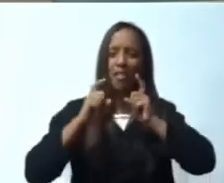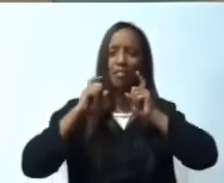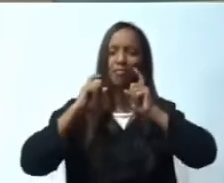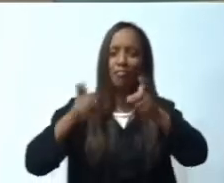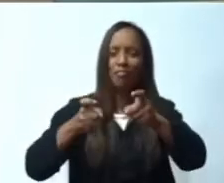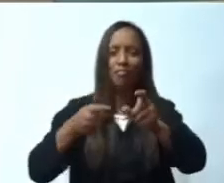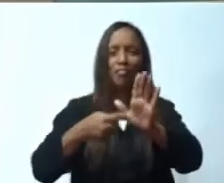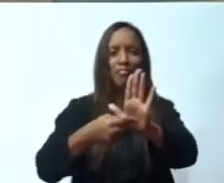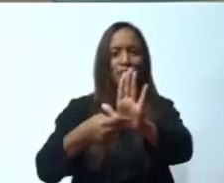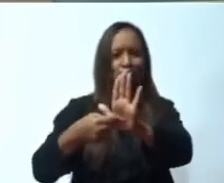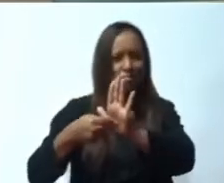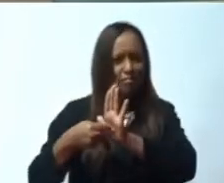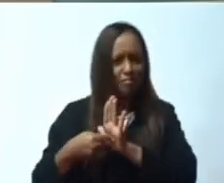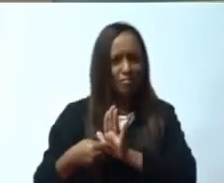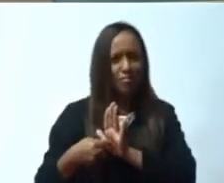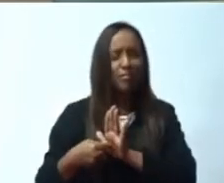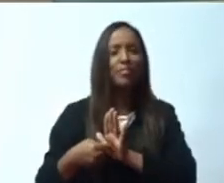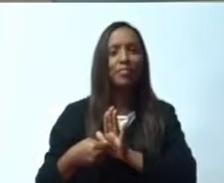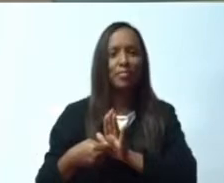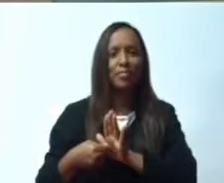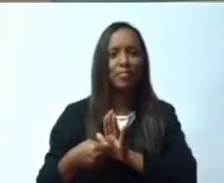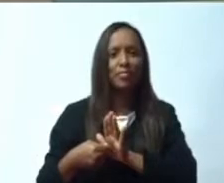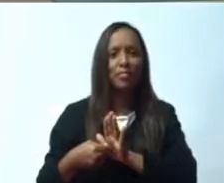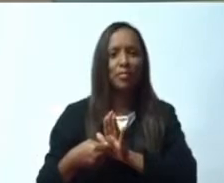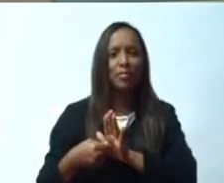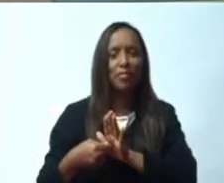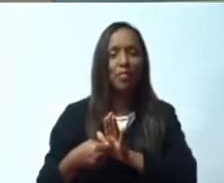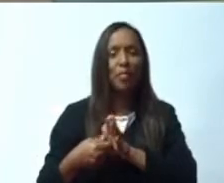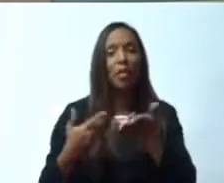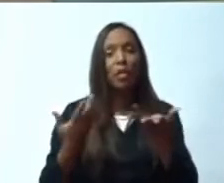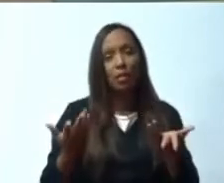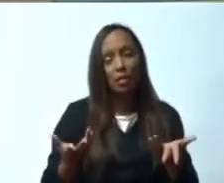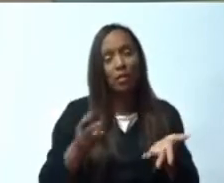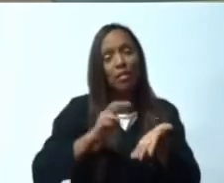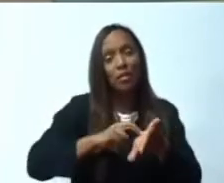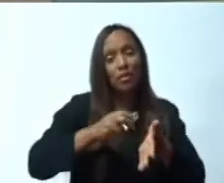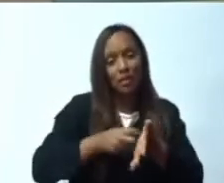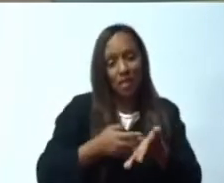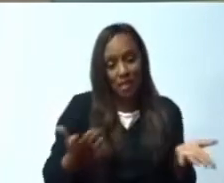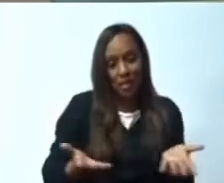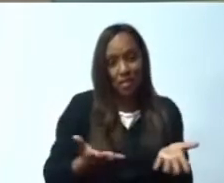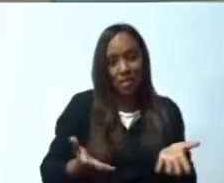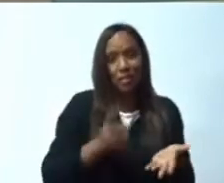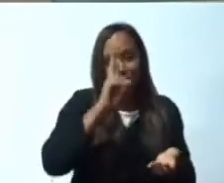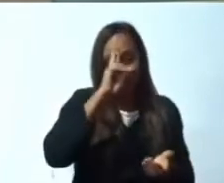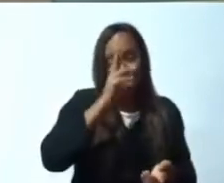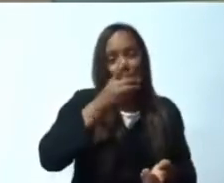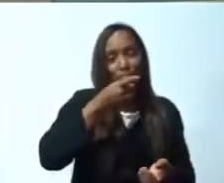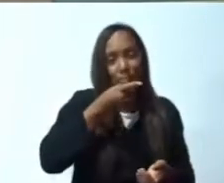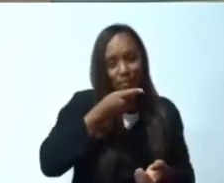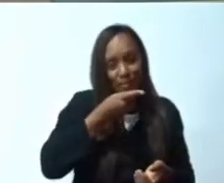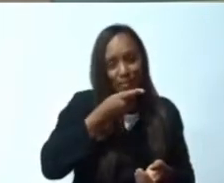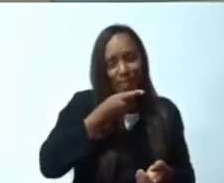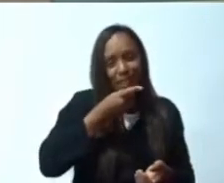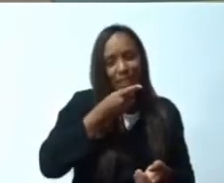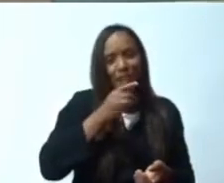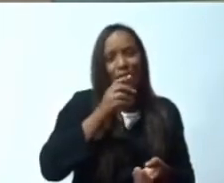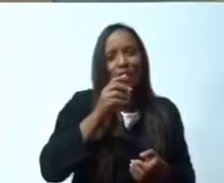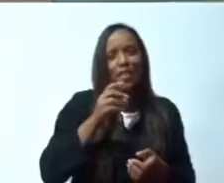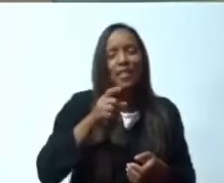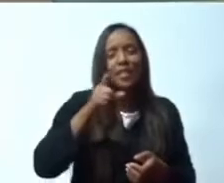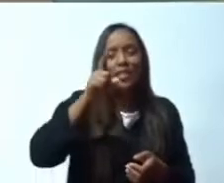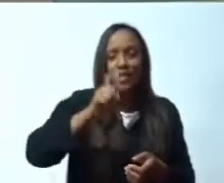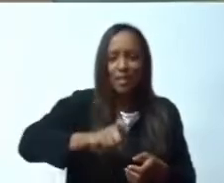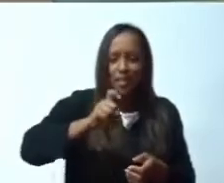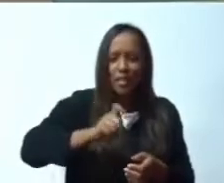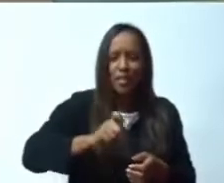escritor pueda recibir un reconocimiento por su ardua labor. La costumbre en nuestro país es que los